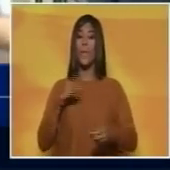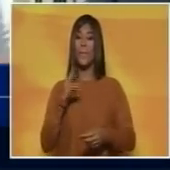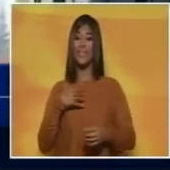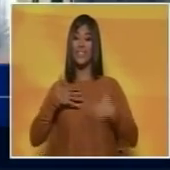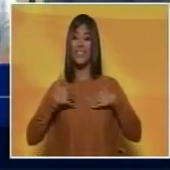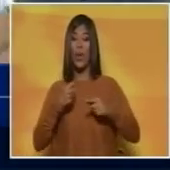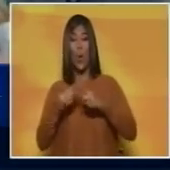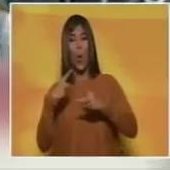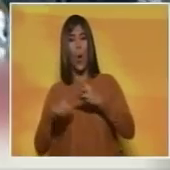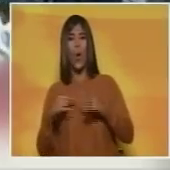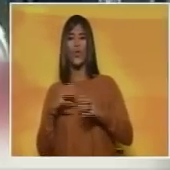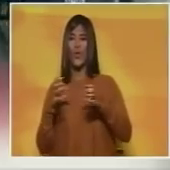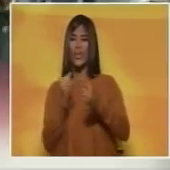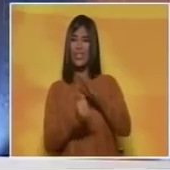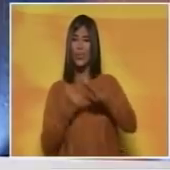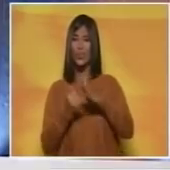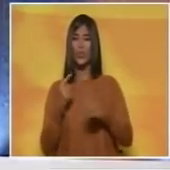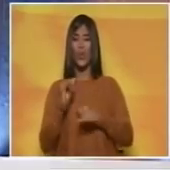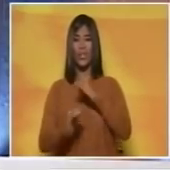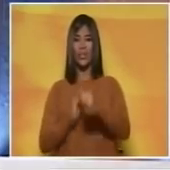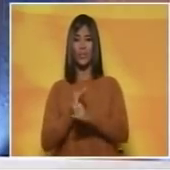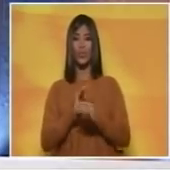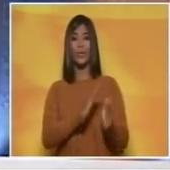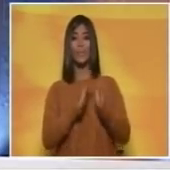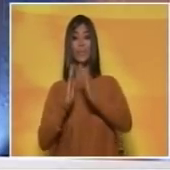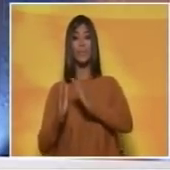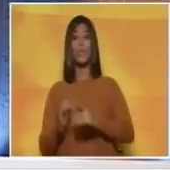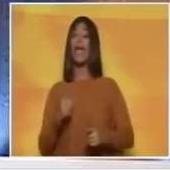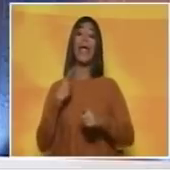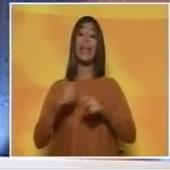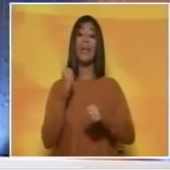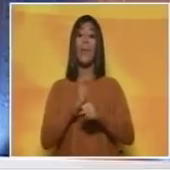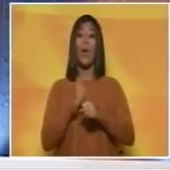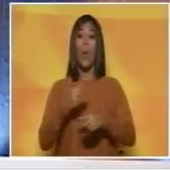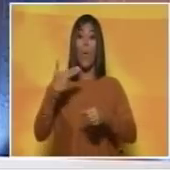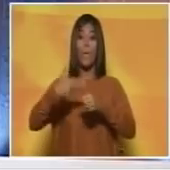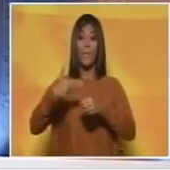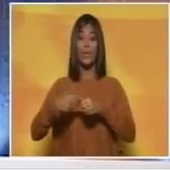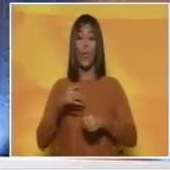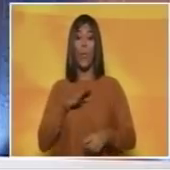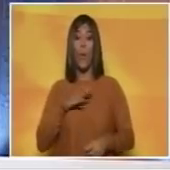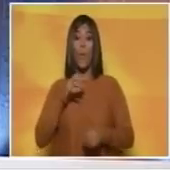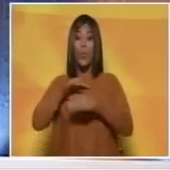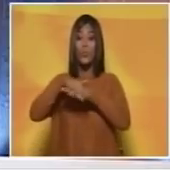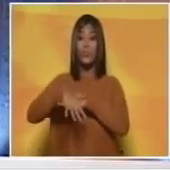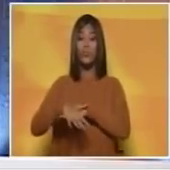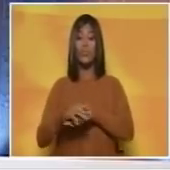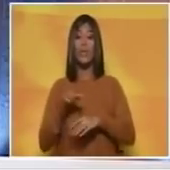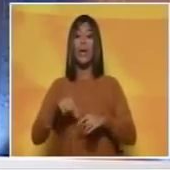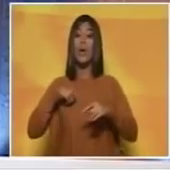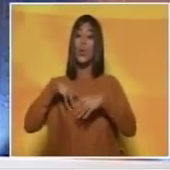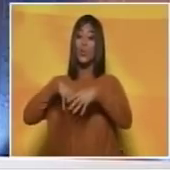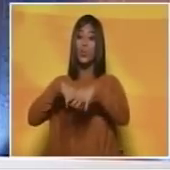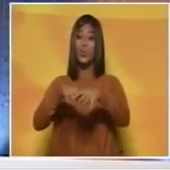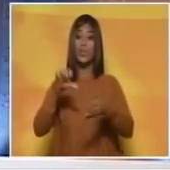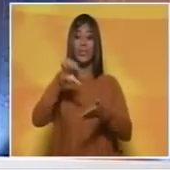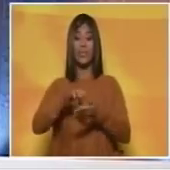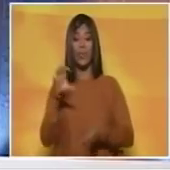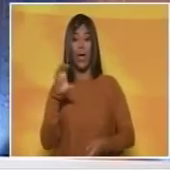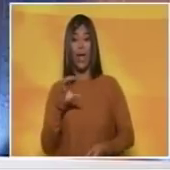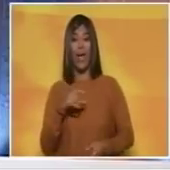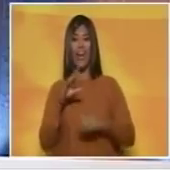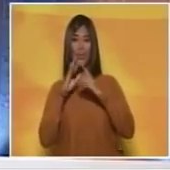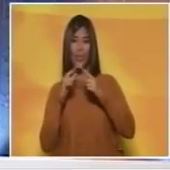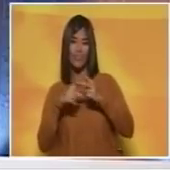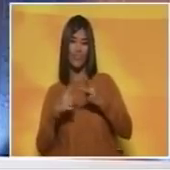otras agencias internacionales. Ex trabajadores de la faja petrolífera del Orinoco se movilizan por el centro de Caracas. Ellos exigen